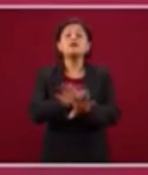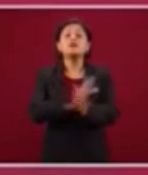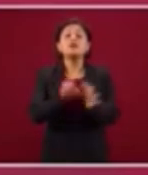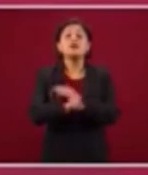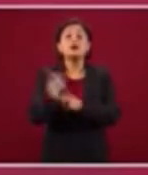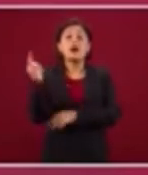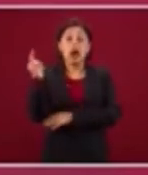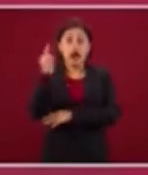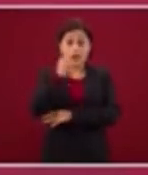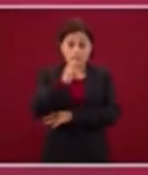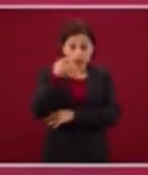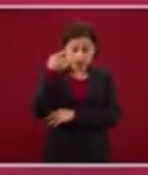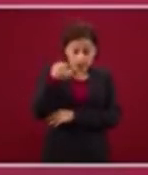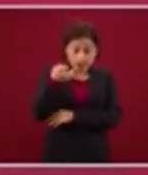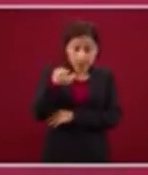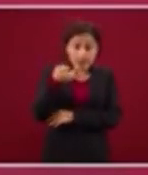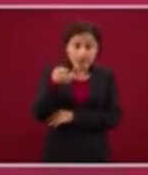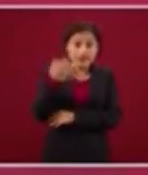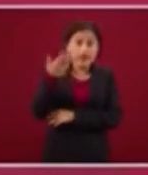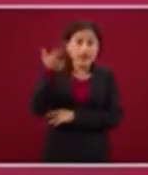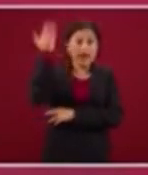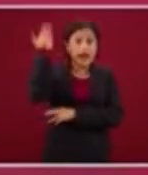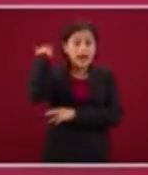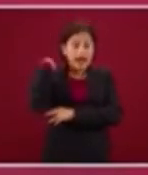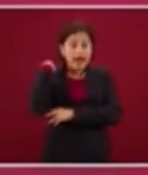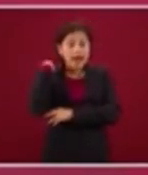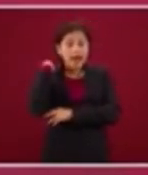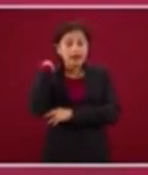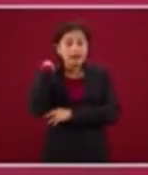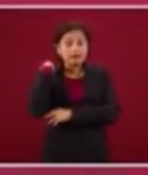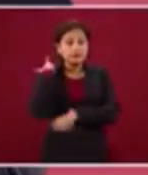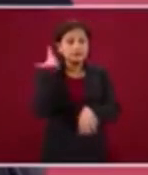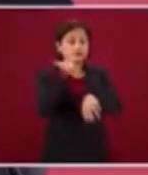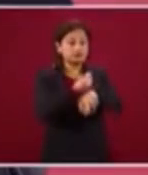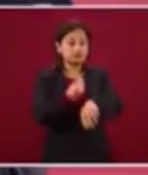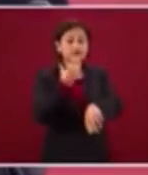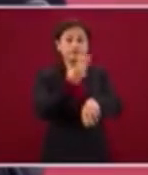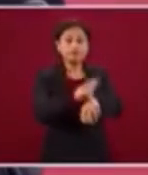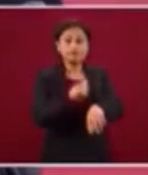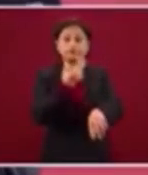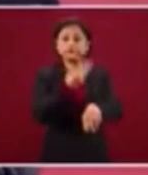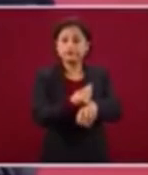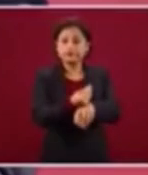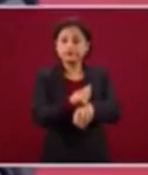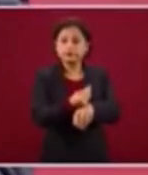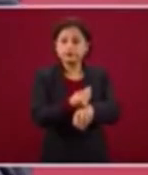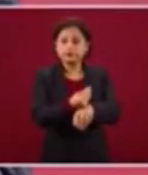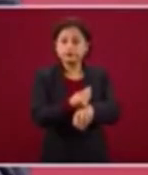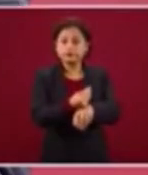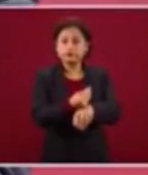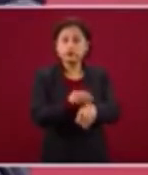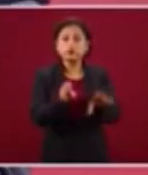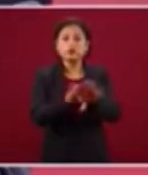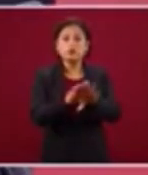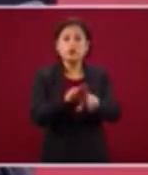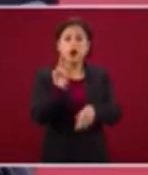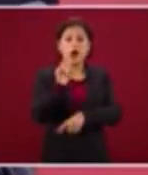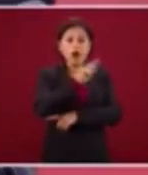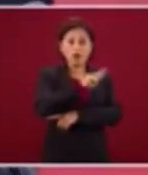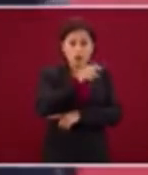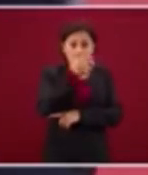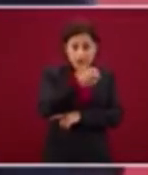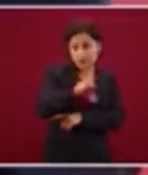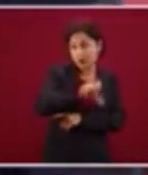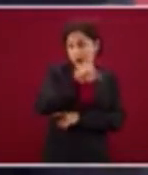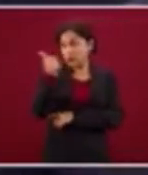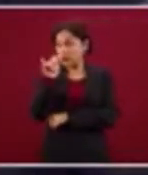de manera especial. No es un avión que se hizo en serie, vamos a decir.